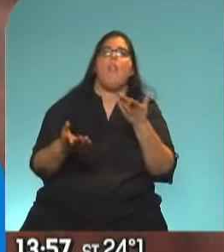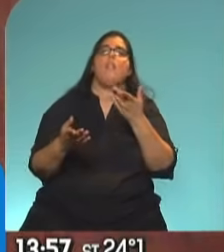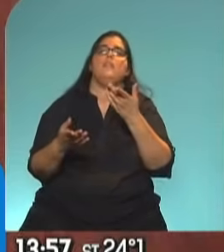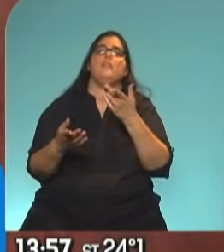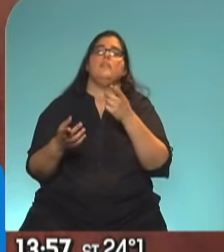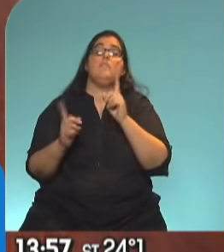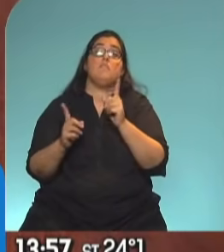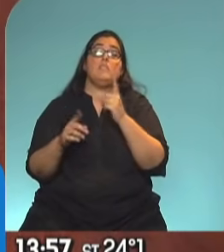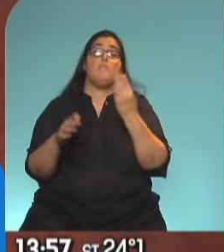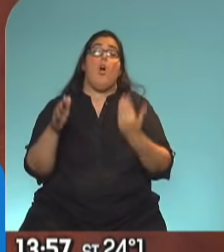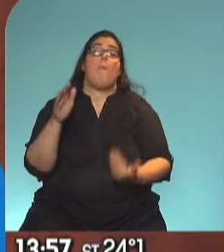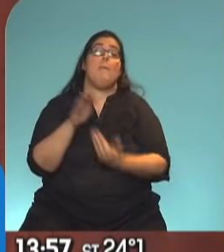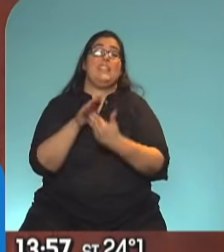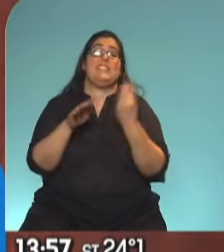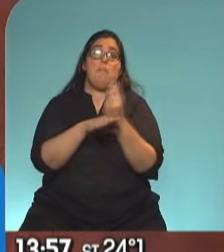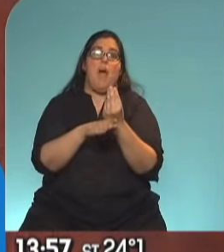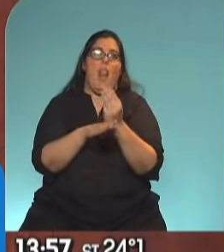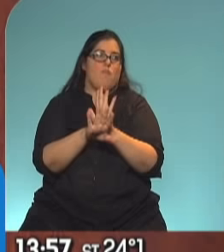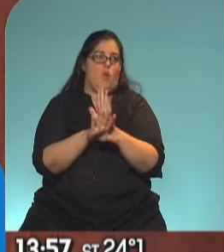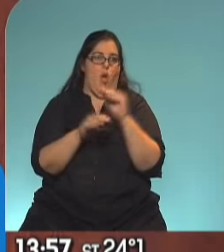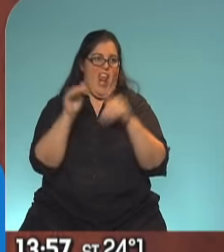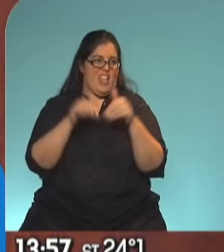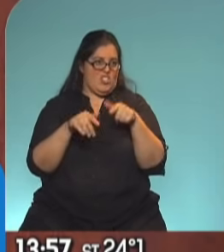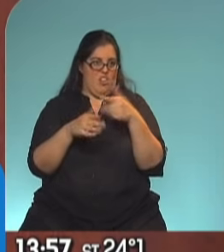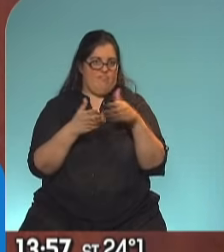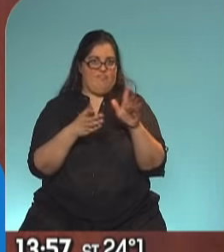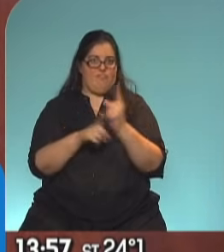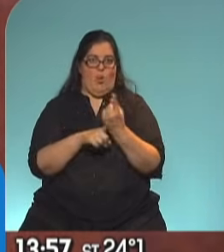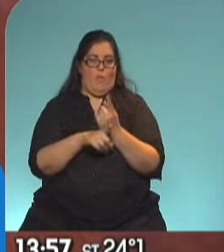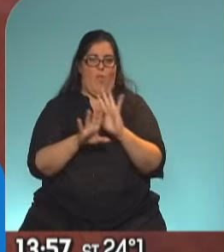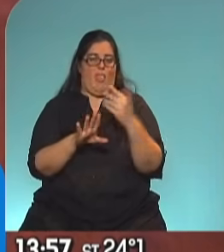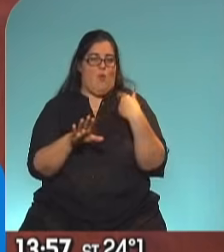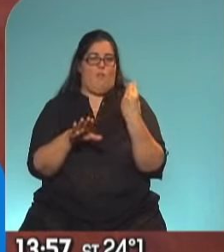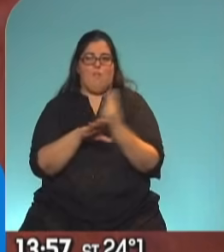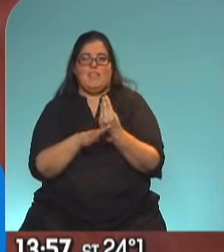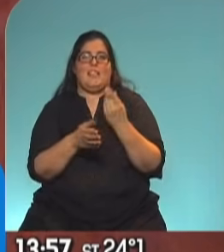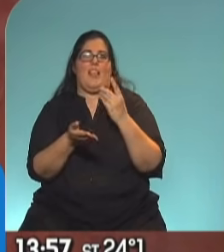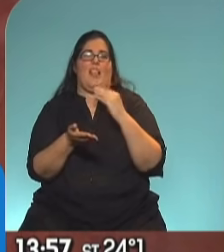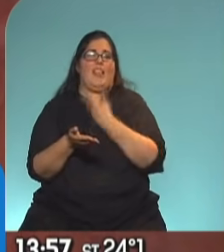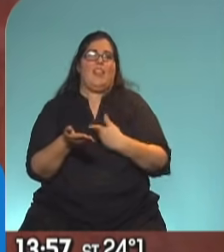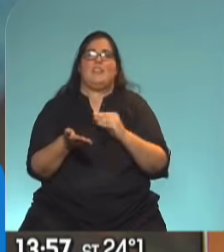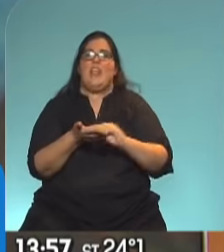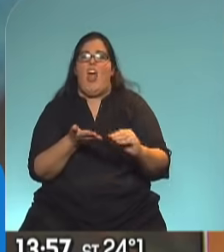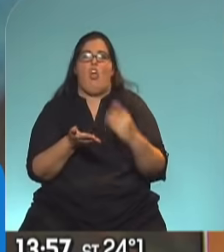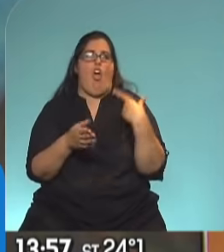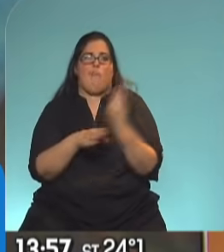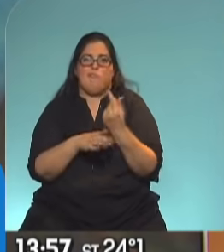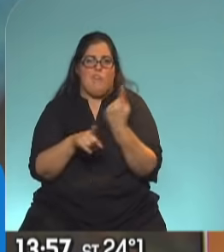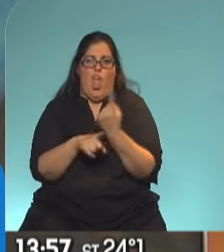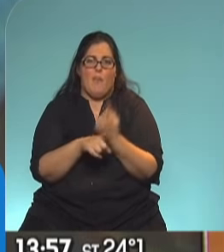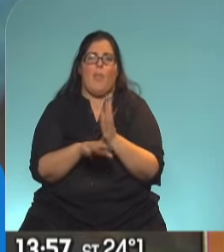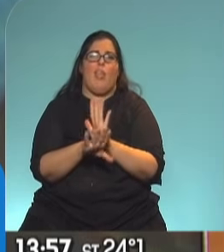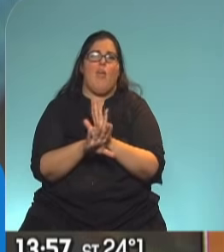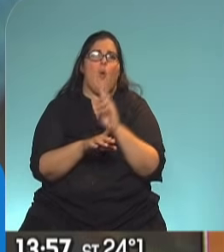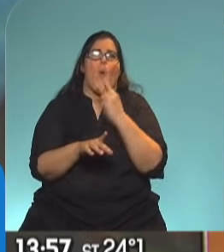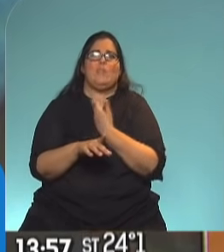con el principal dirigente excluido de las elecciones, imposibilitado de presentarse a presidente, a senador o a cualquier cosa, con también el vicepresidente, una